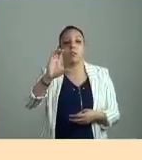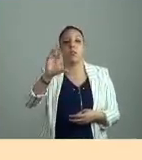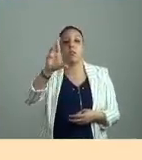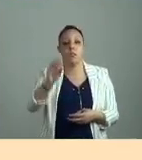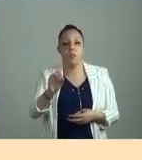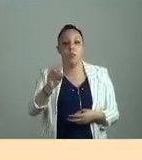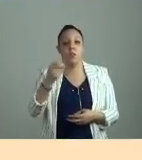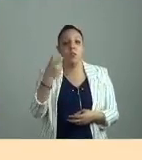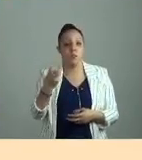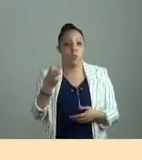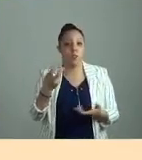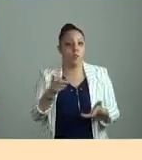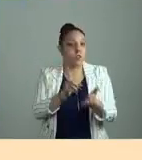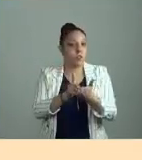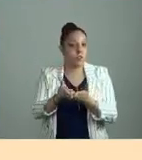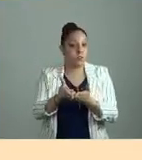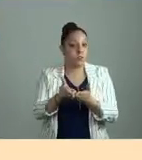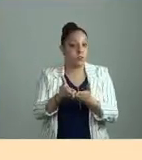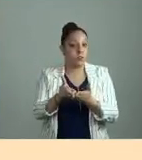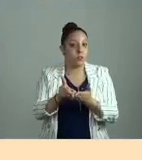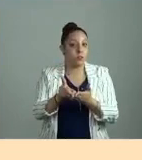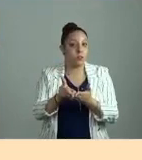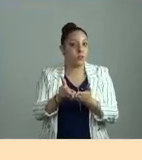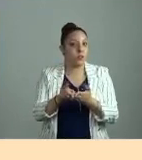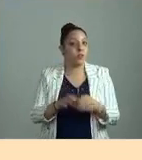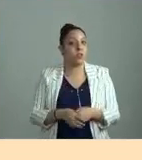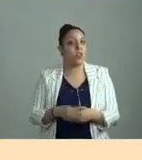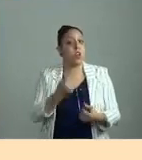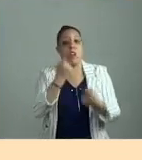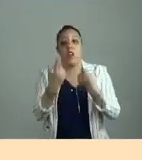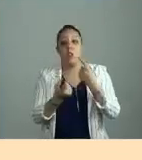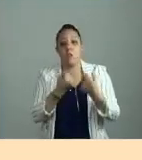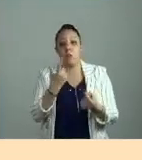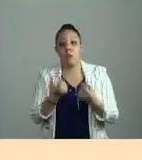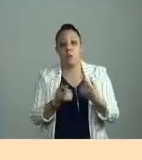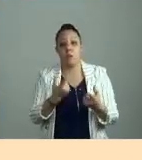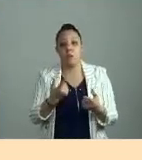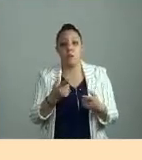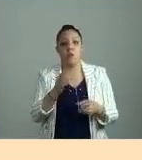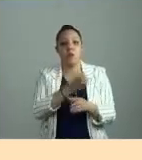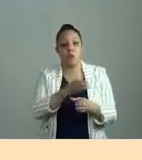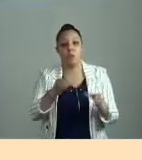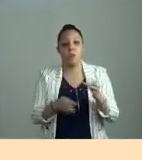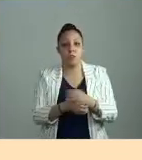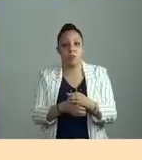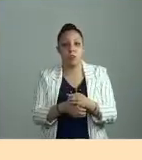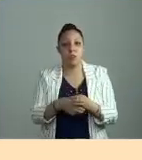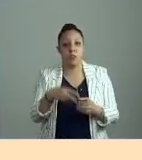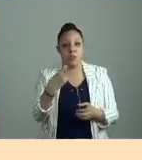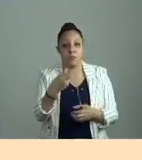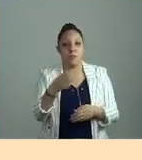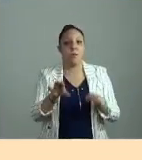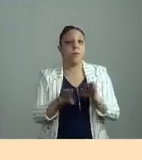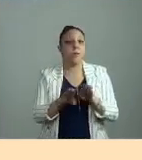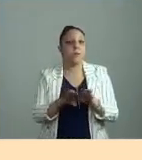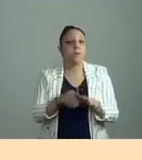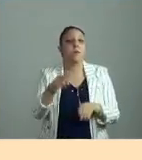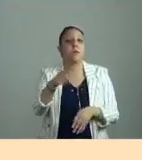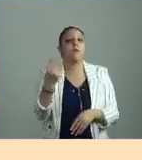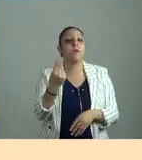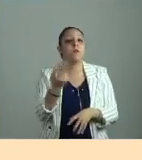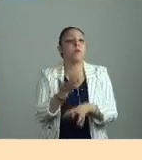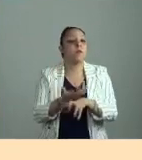ejemplo un elemento de un elemento llave de todo esto de sismo o en los estados unidos.el